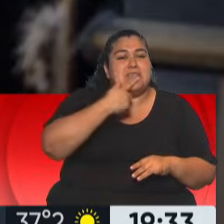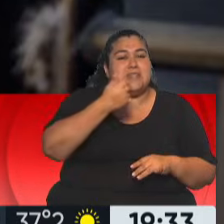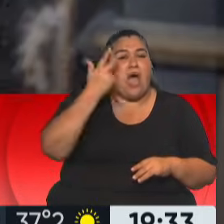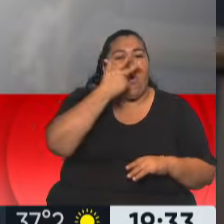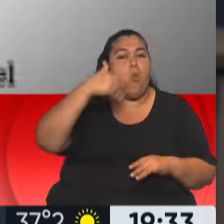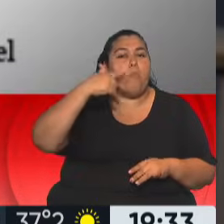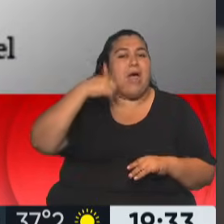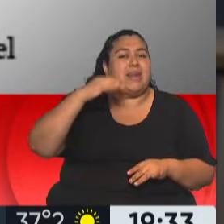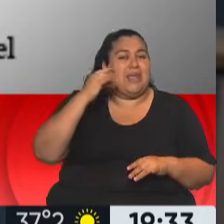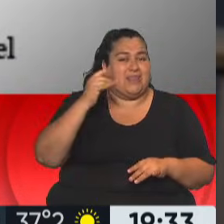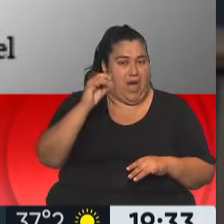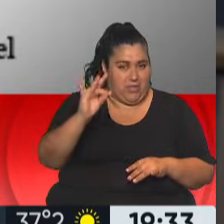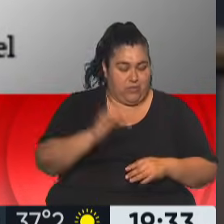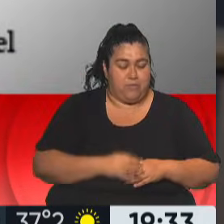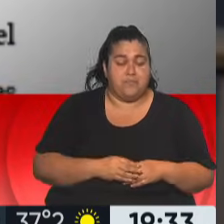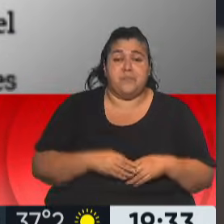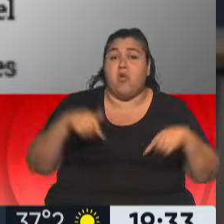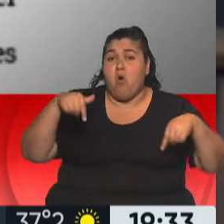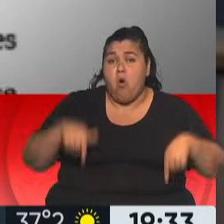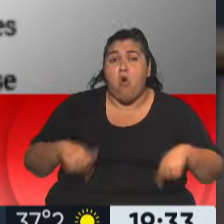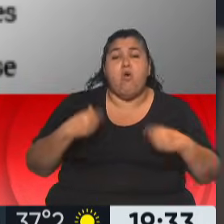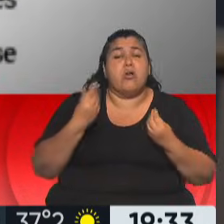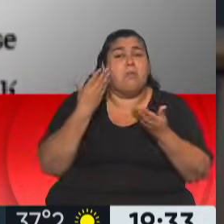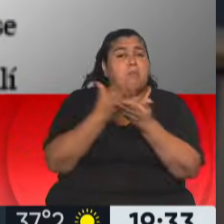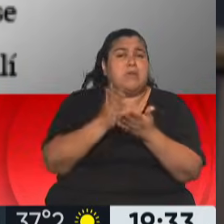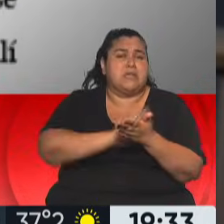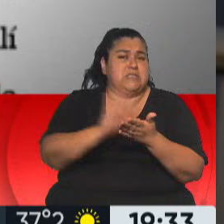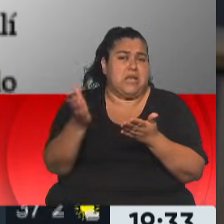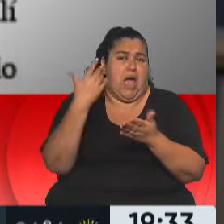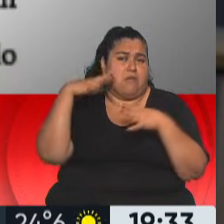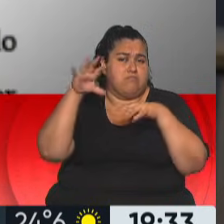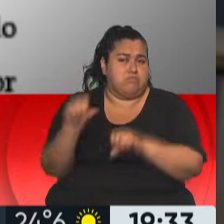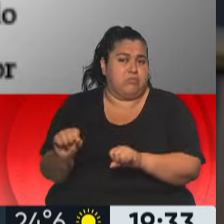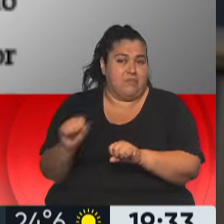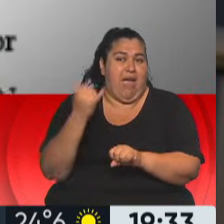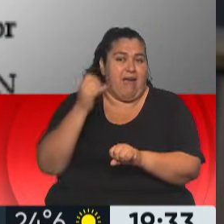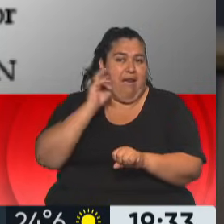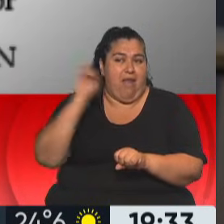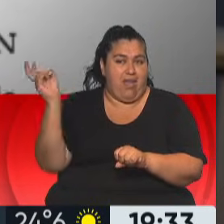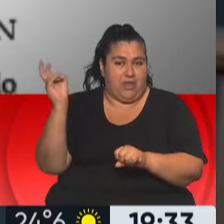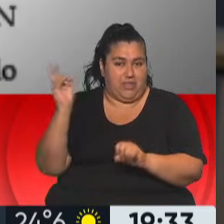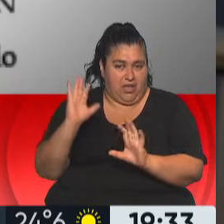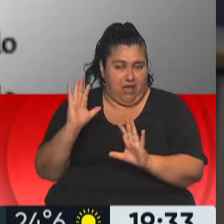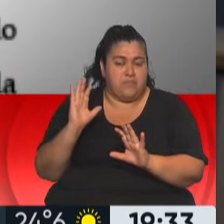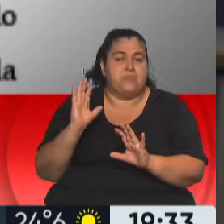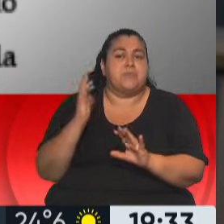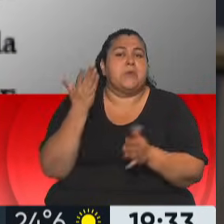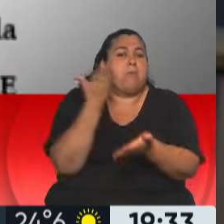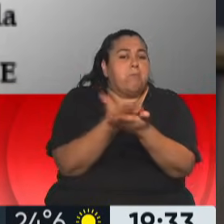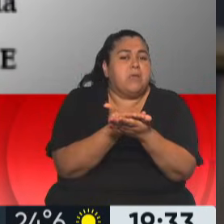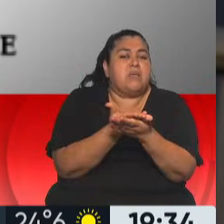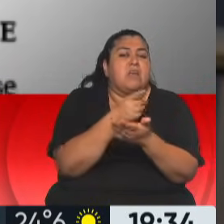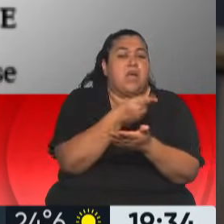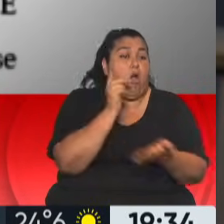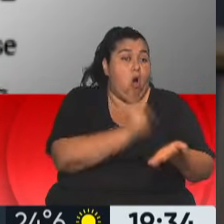En ese contexto, hoy están pidiendo, como ya hay una orden de captura internacional con alertas, están pidiendo que se libre esa